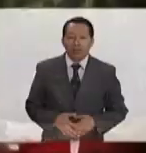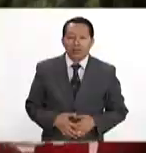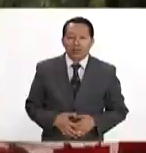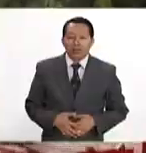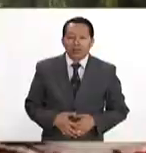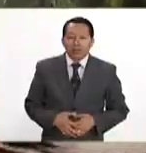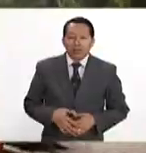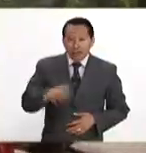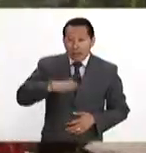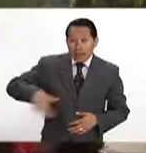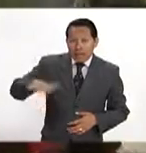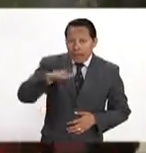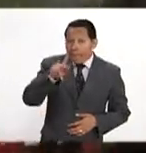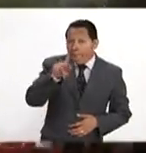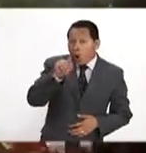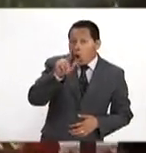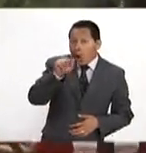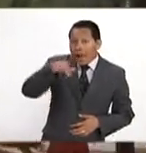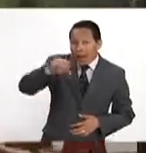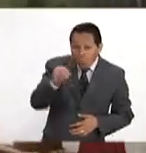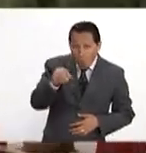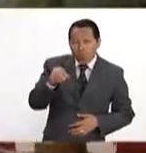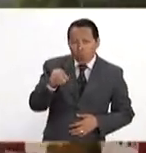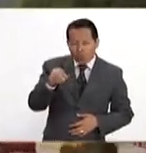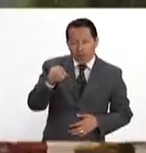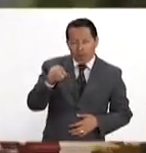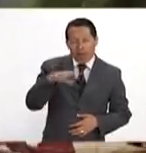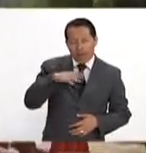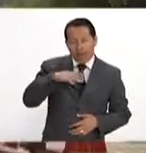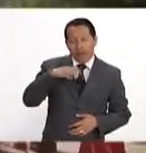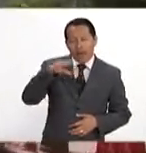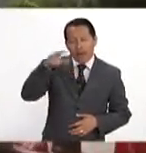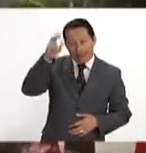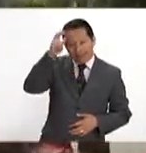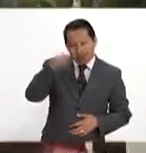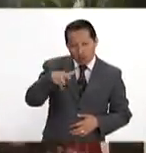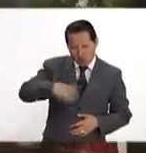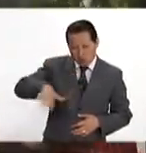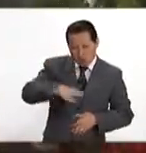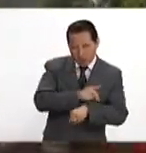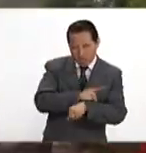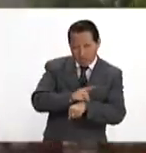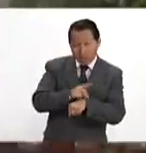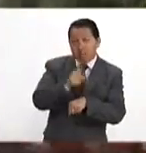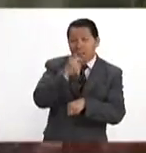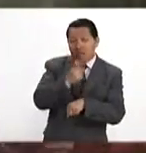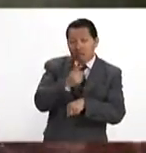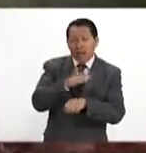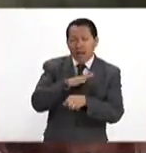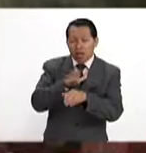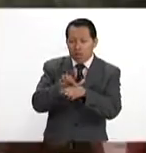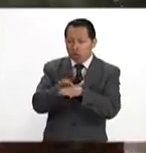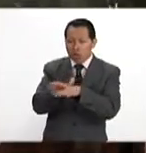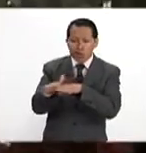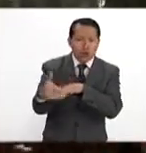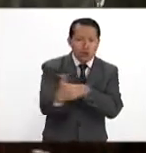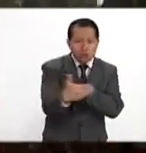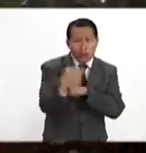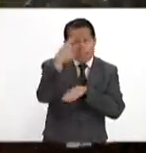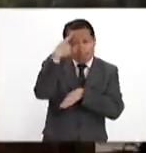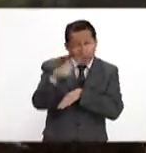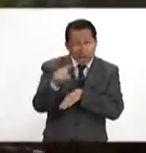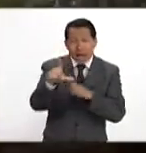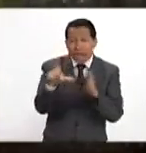Vecinos de la zona de Polanco en la delegación Miguel Hidalgo se manifestaron en contra de que se ha habilitado un retorno para la línea 7